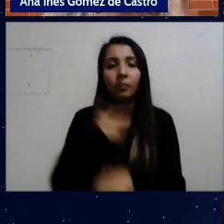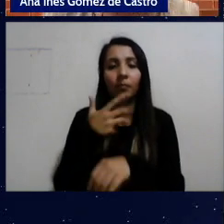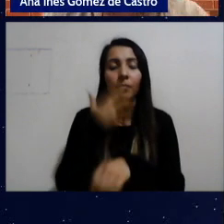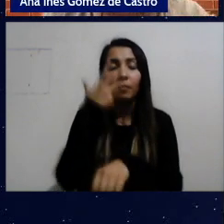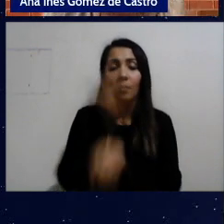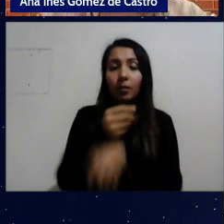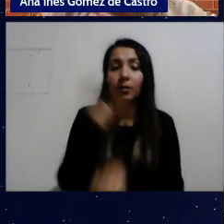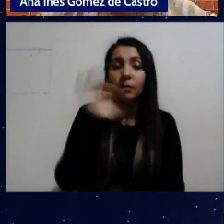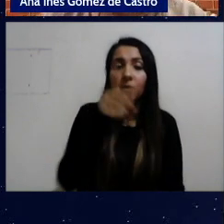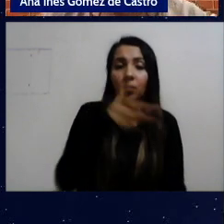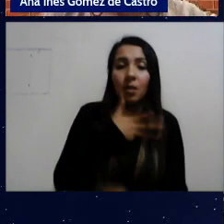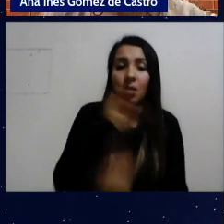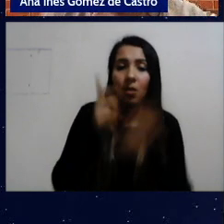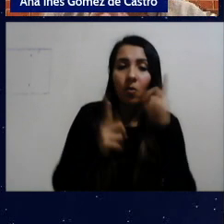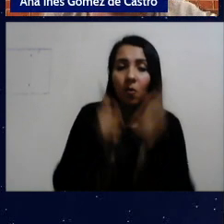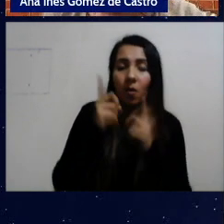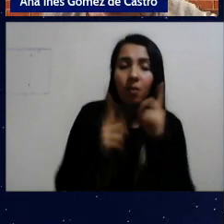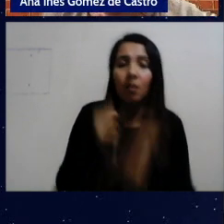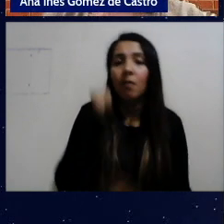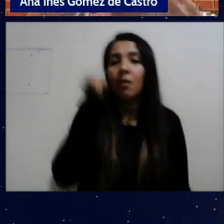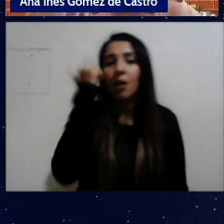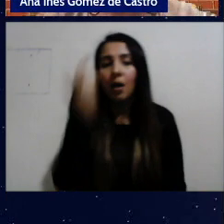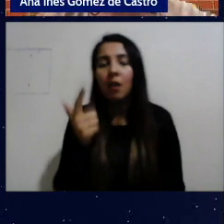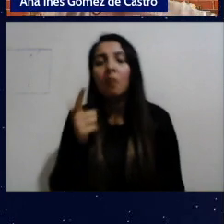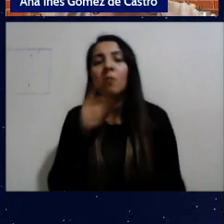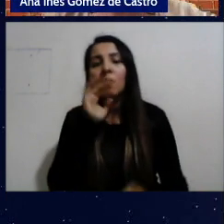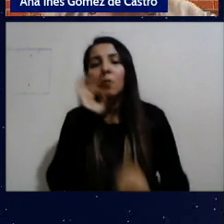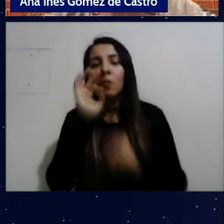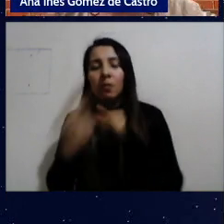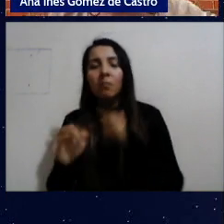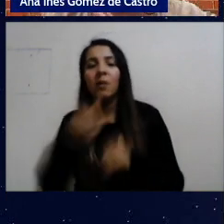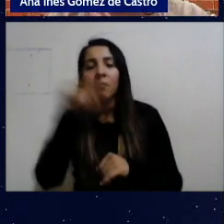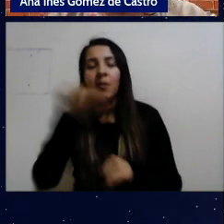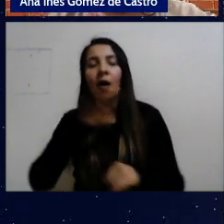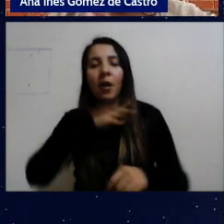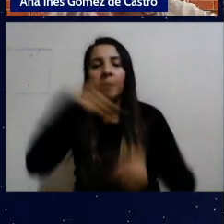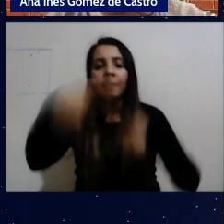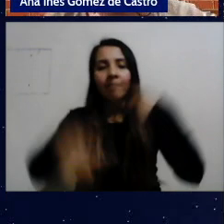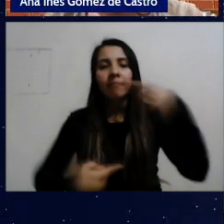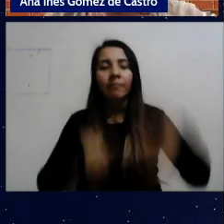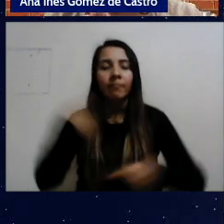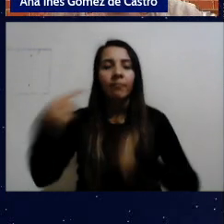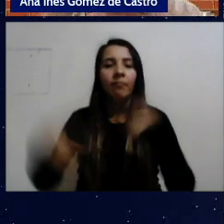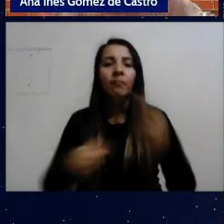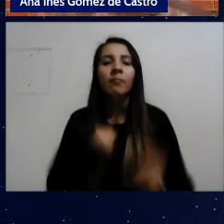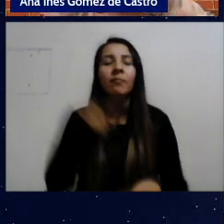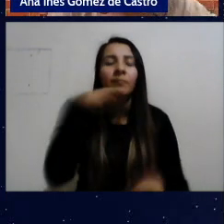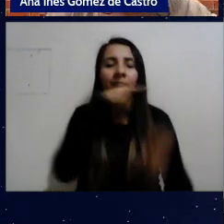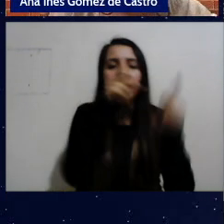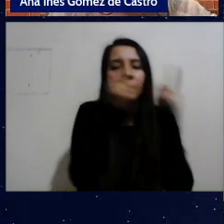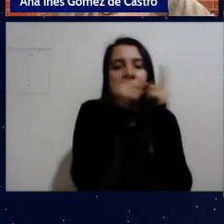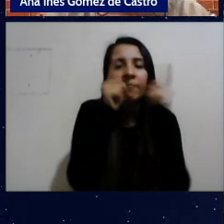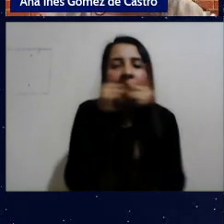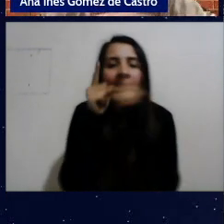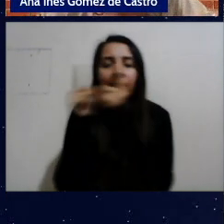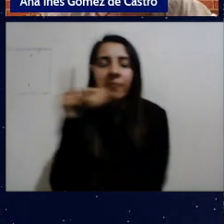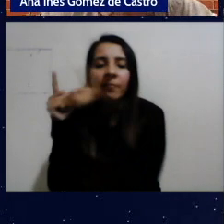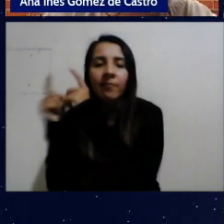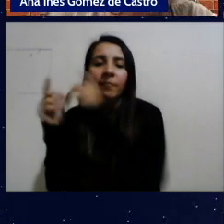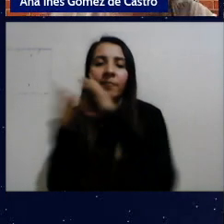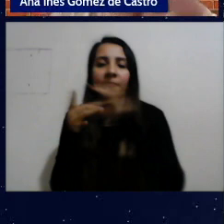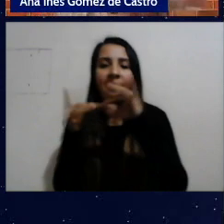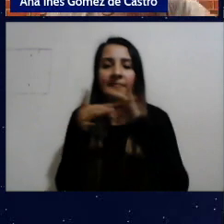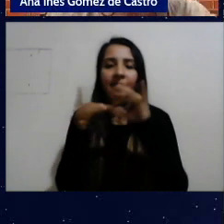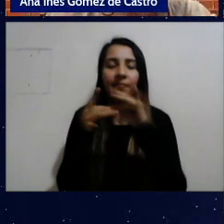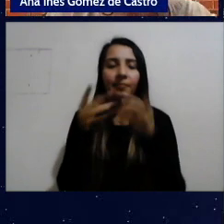Bueno, añado que si tenéis alguna duda, pregunta, luego tendremos ocasión de discutirlas, o sea que si voy un poquito rápido, luego